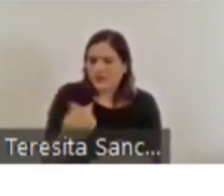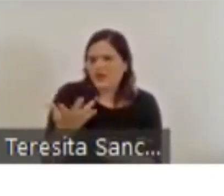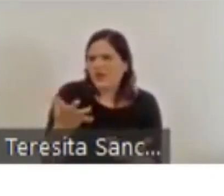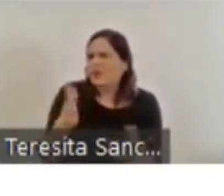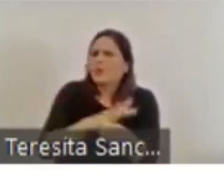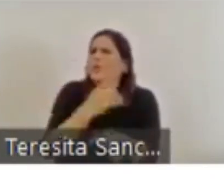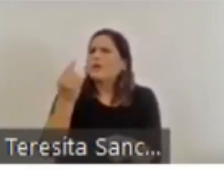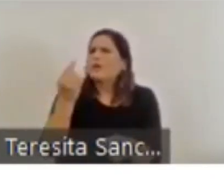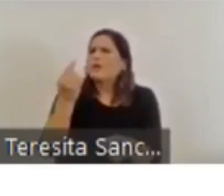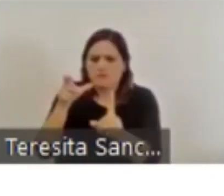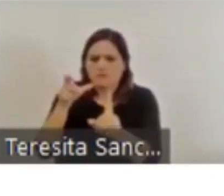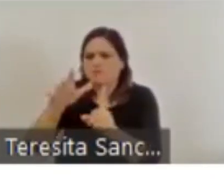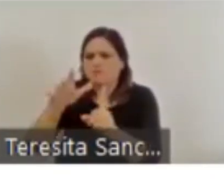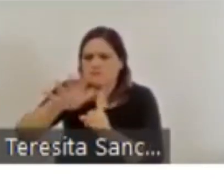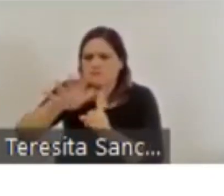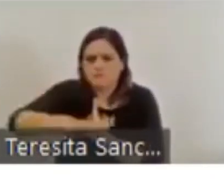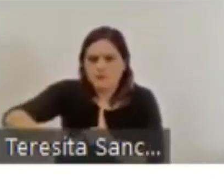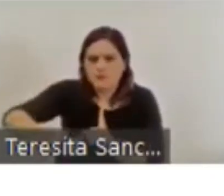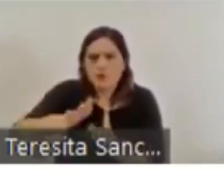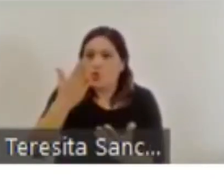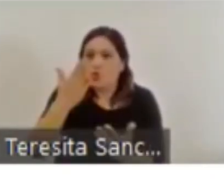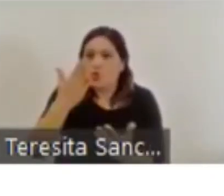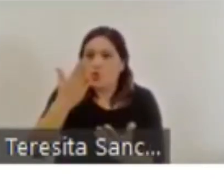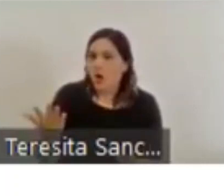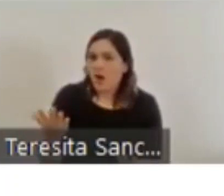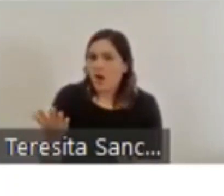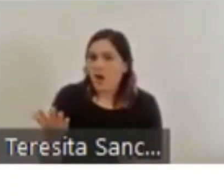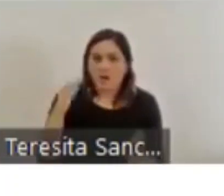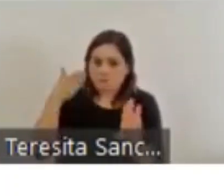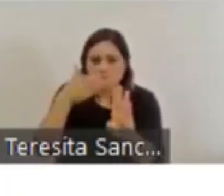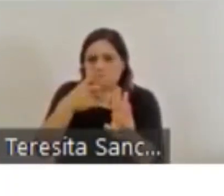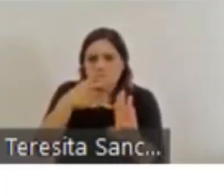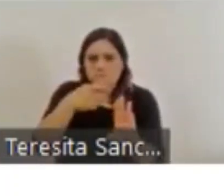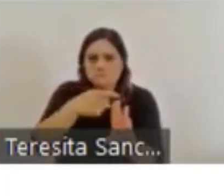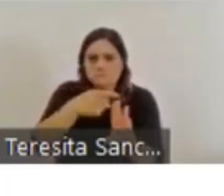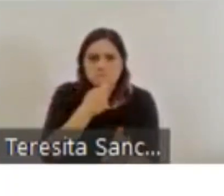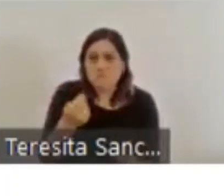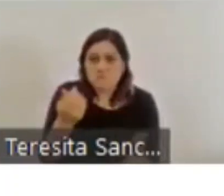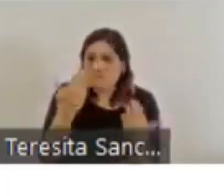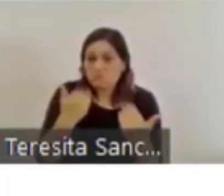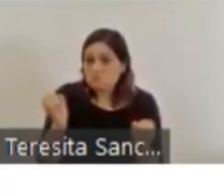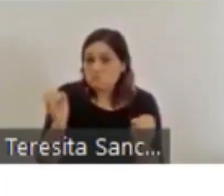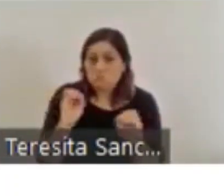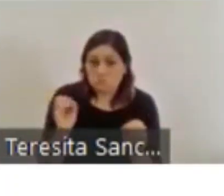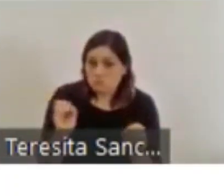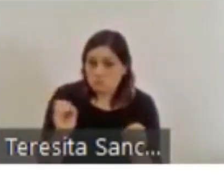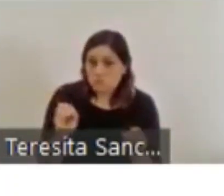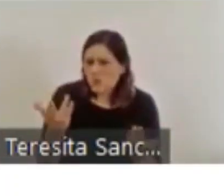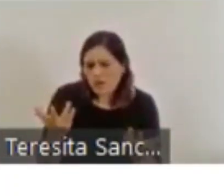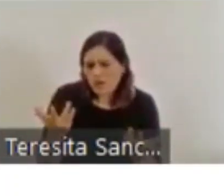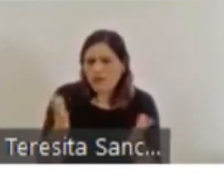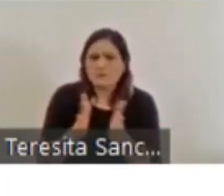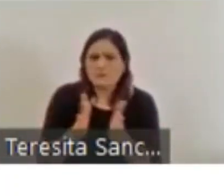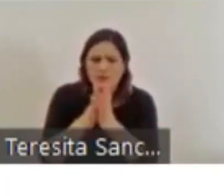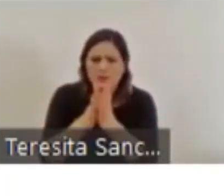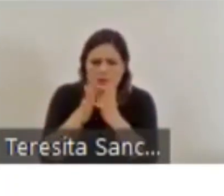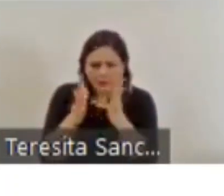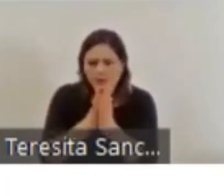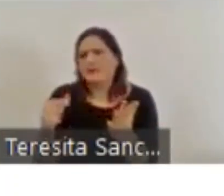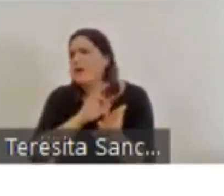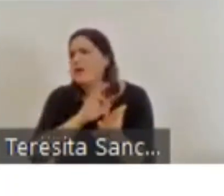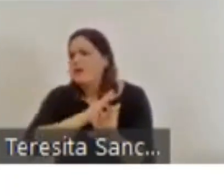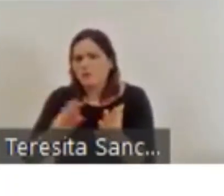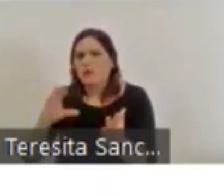Civil pues, no tiene grupos similares, grupos que puedan participar en la